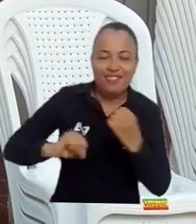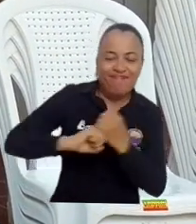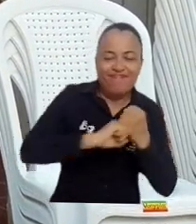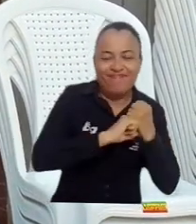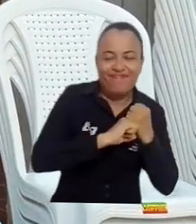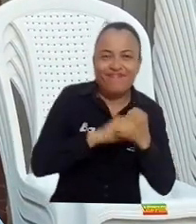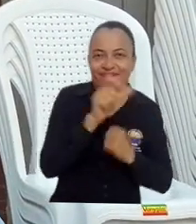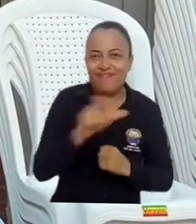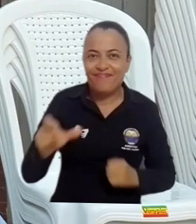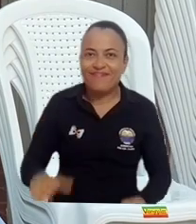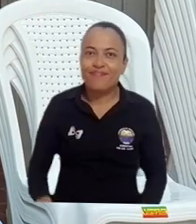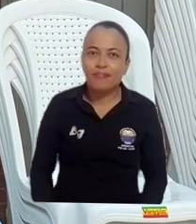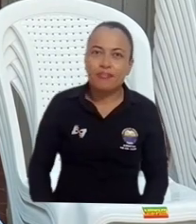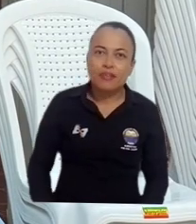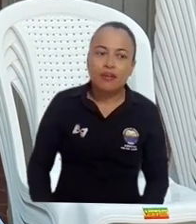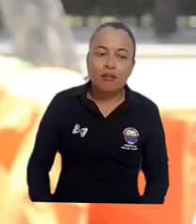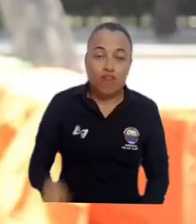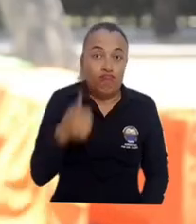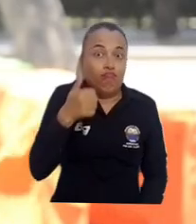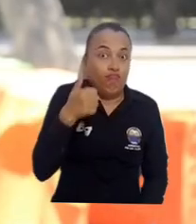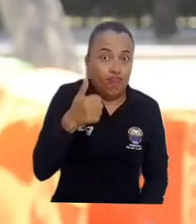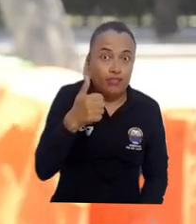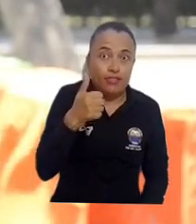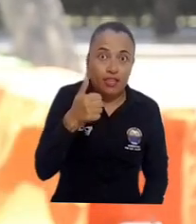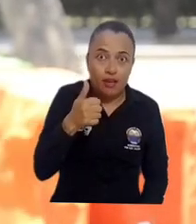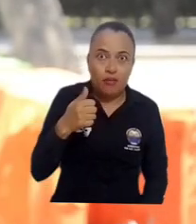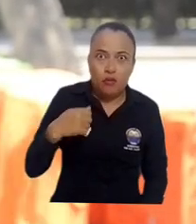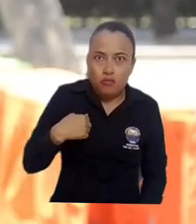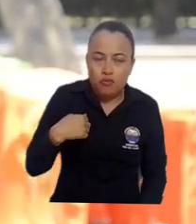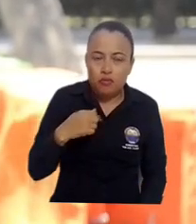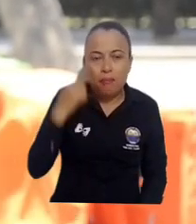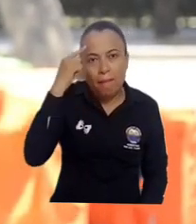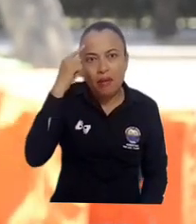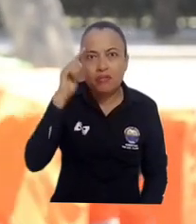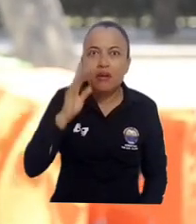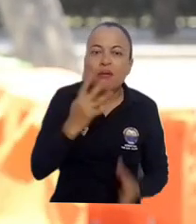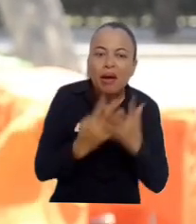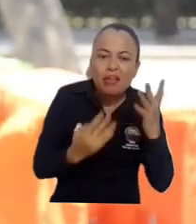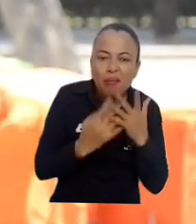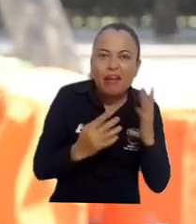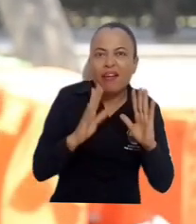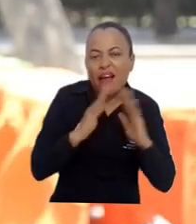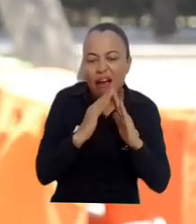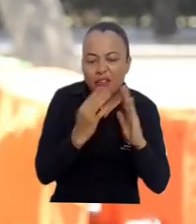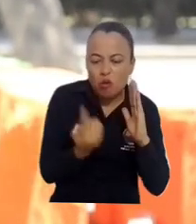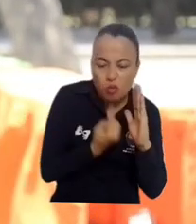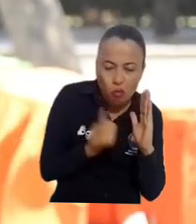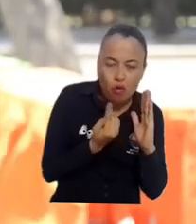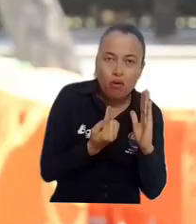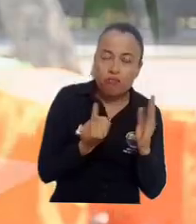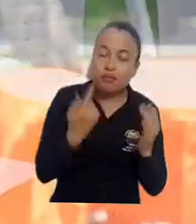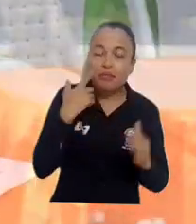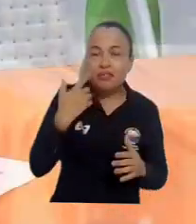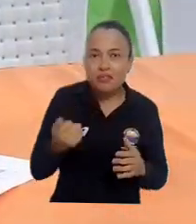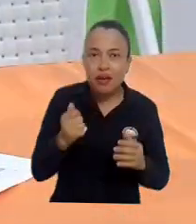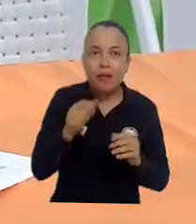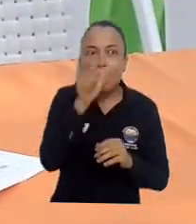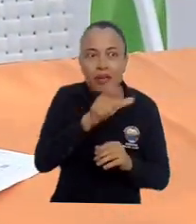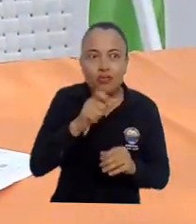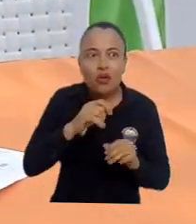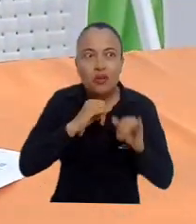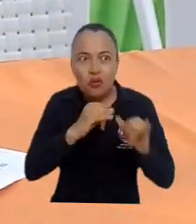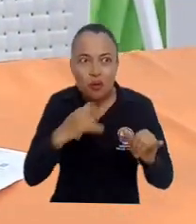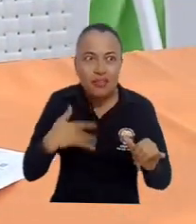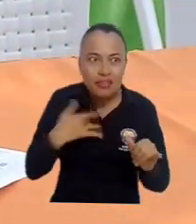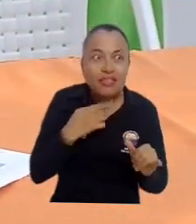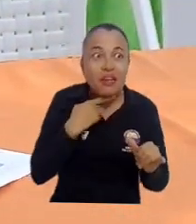muy agradecido con todas las personas que formaron parte de esto. Ah, pues me pareció súper bacano, pues porque pues, normalmente las matemáticas son algo que se hace solo en casa, súper